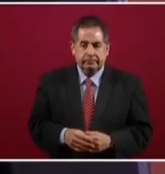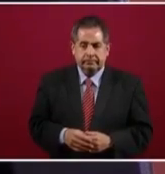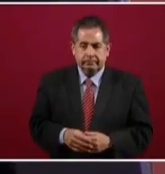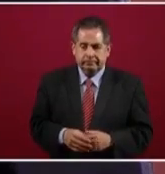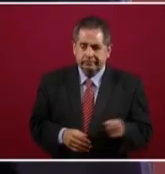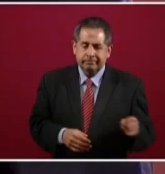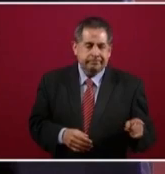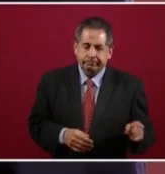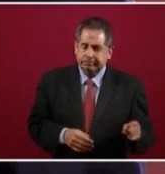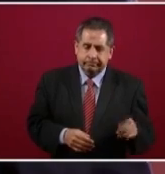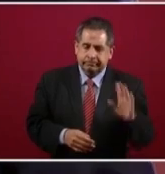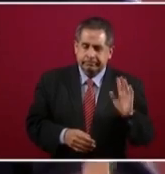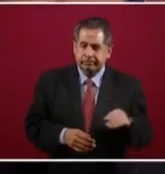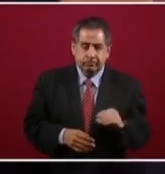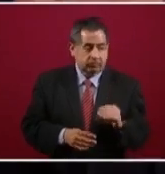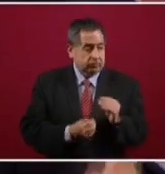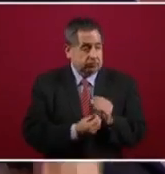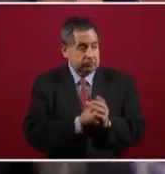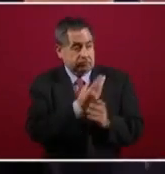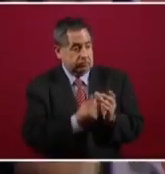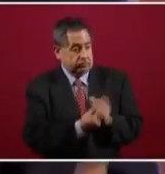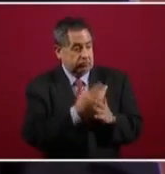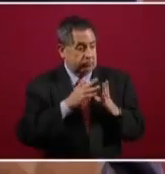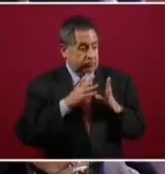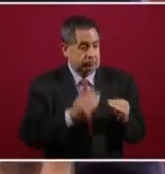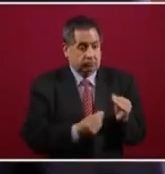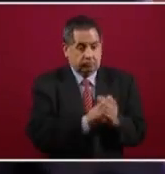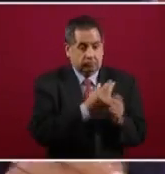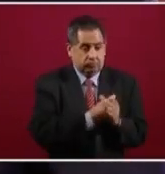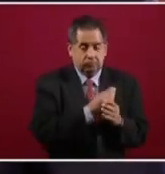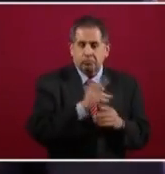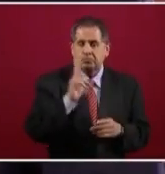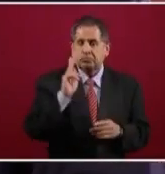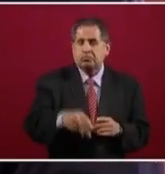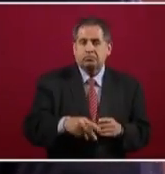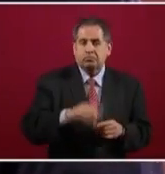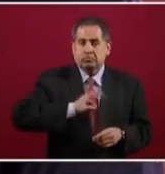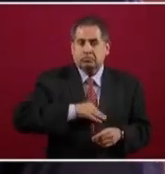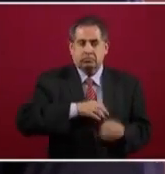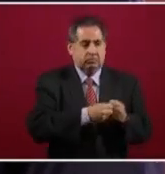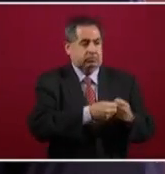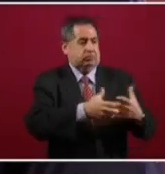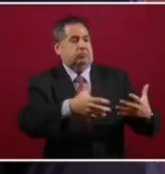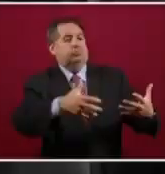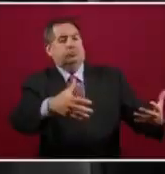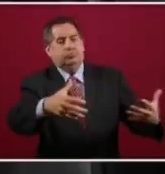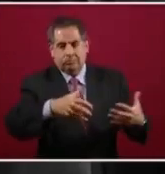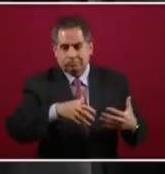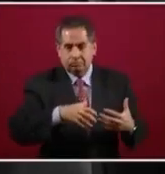cundieron, surgieron estos organismos como hongos después de la lluvia.